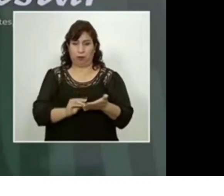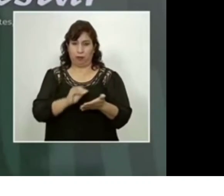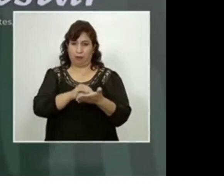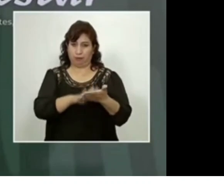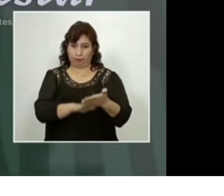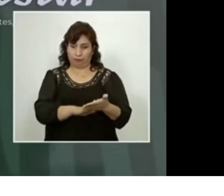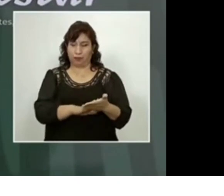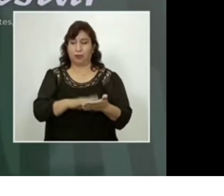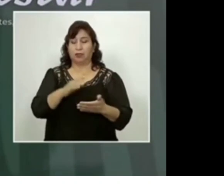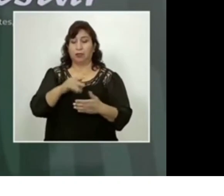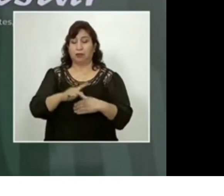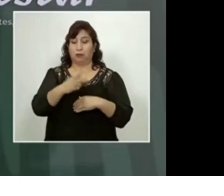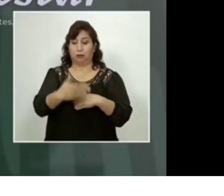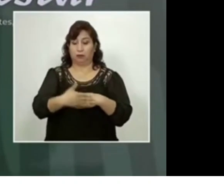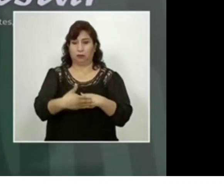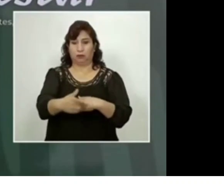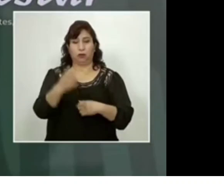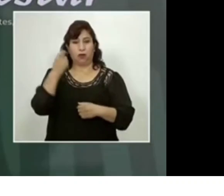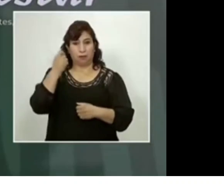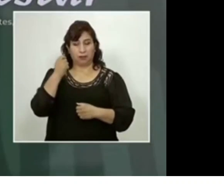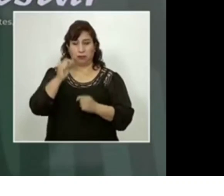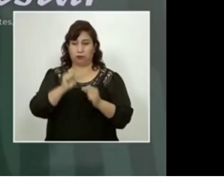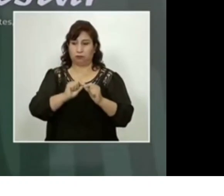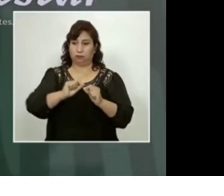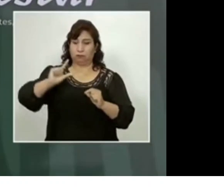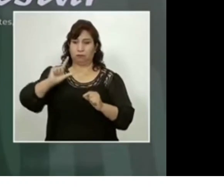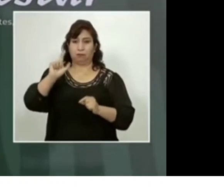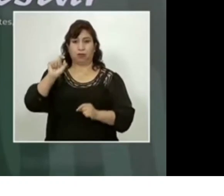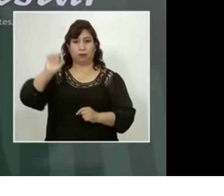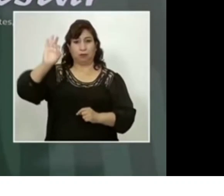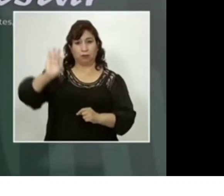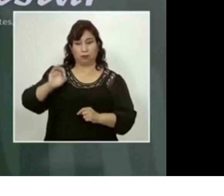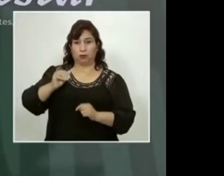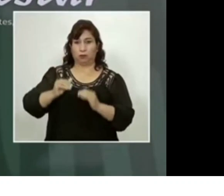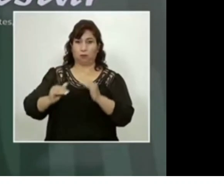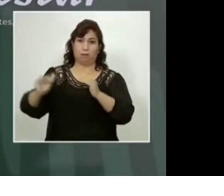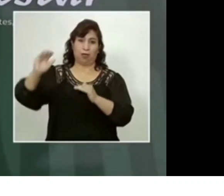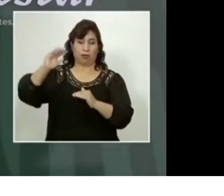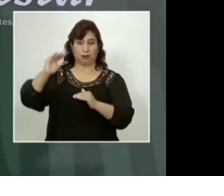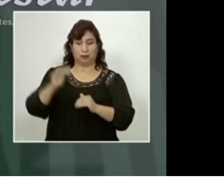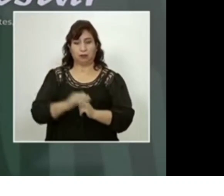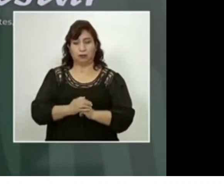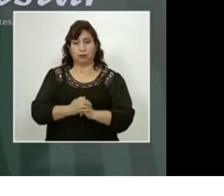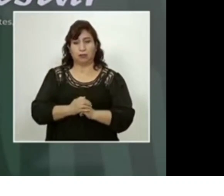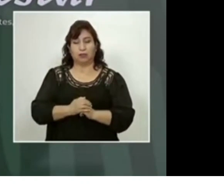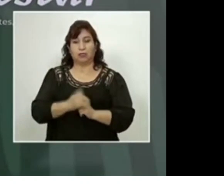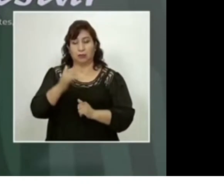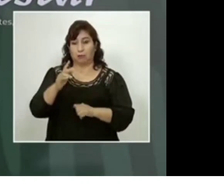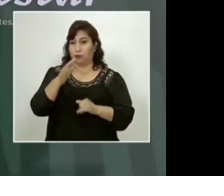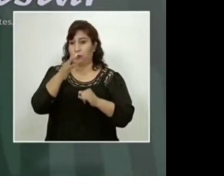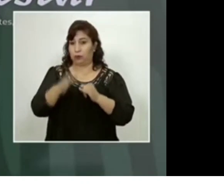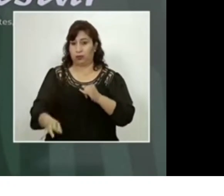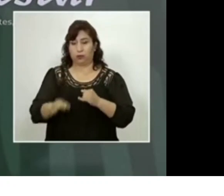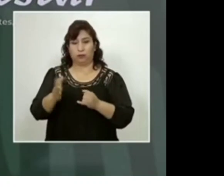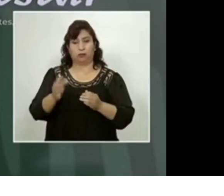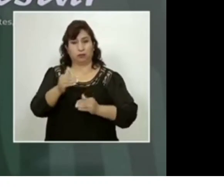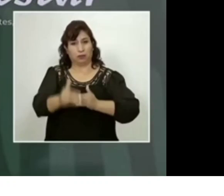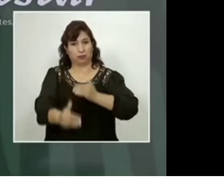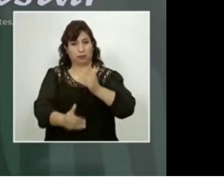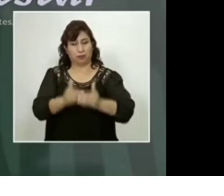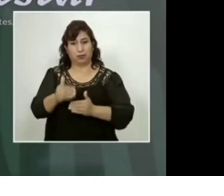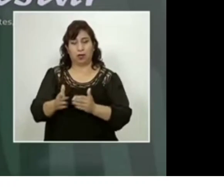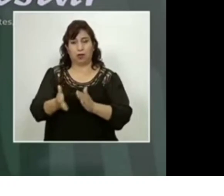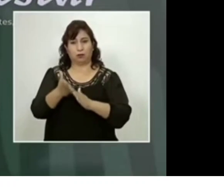año, el monto de la pensión aumentará 20% más inflación. Por último, se avanza en la construcción de